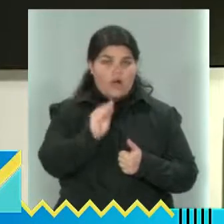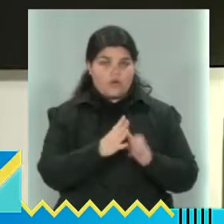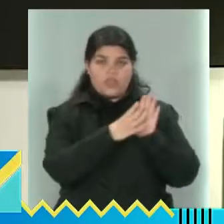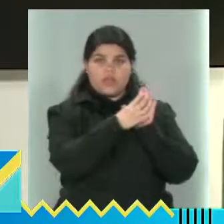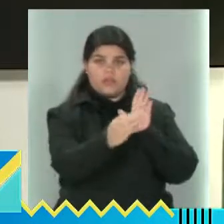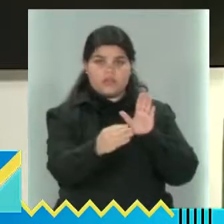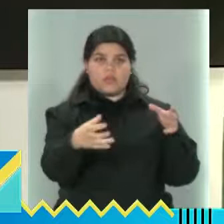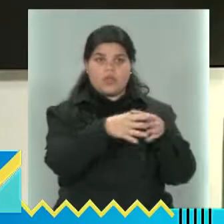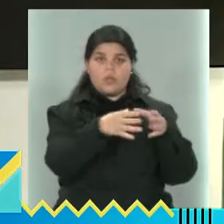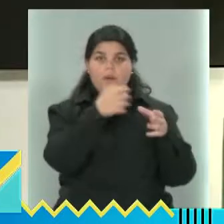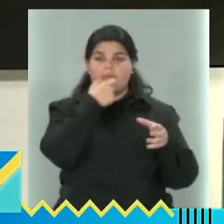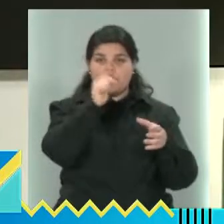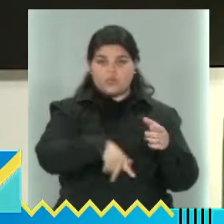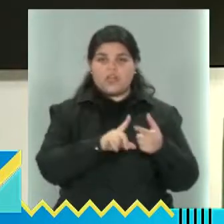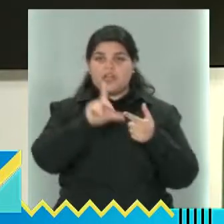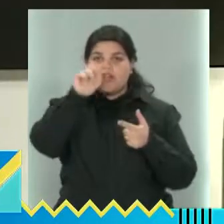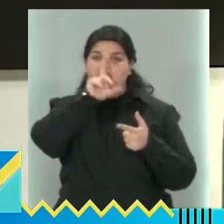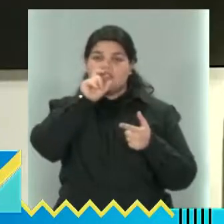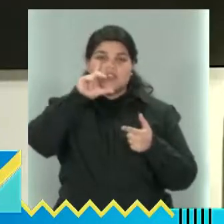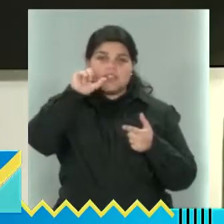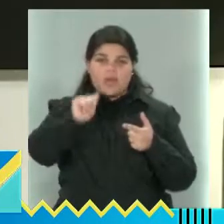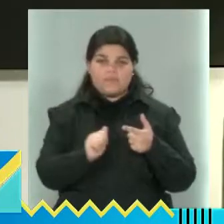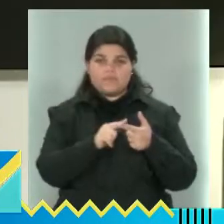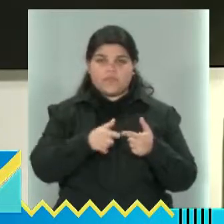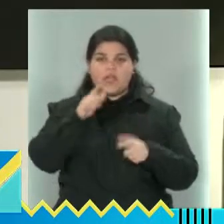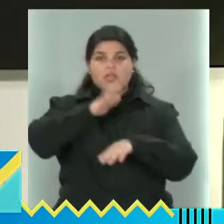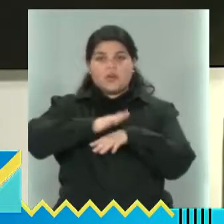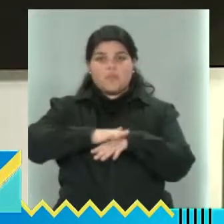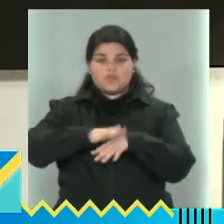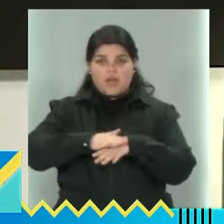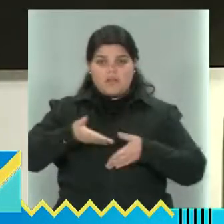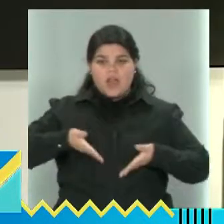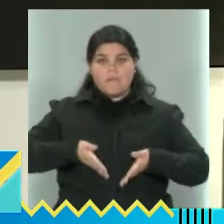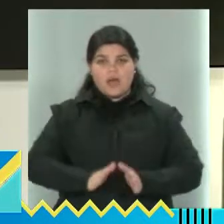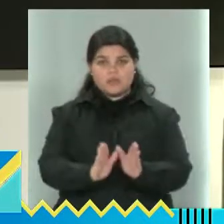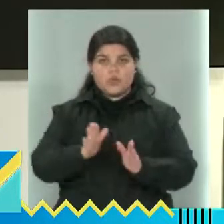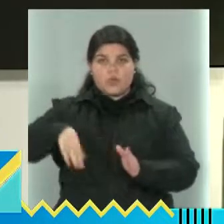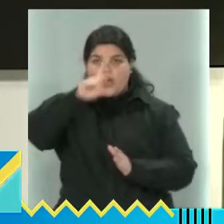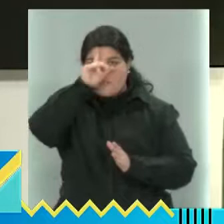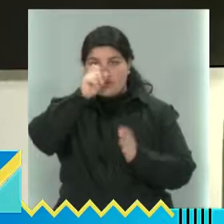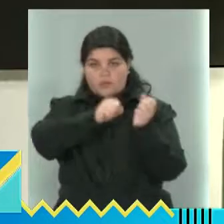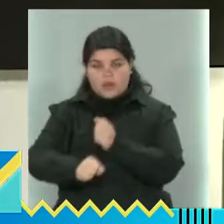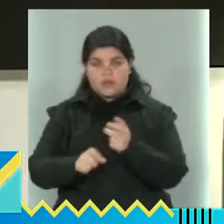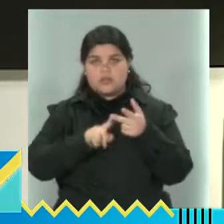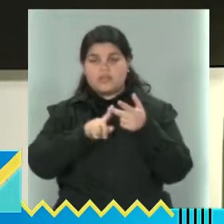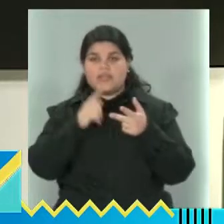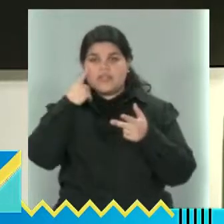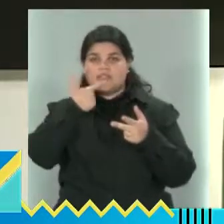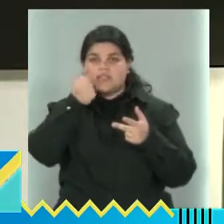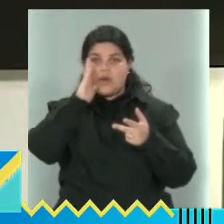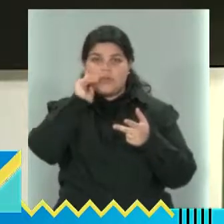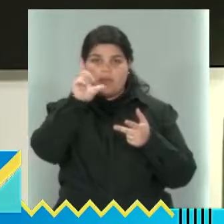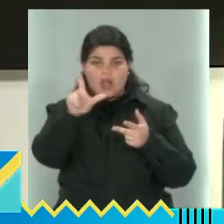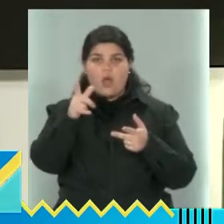de la colectiva Mendoza, Leticia Ojeda, jefa de la sala de partos del Hospital Lago Mayore, Isabel Bestani, estudiante de Derecho de aquí de la